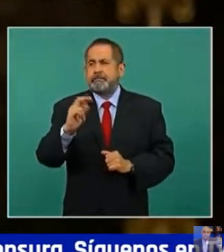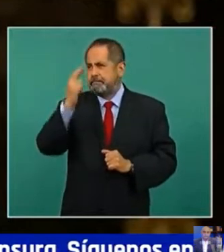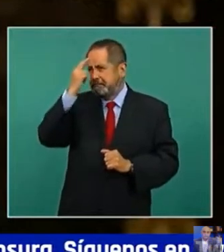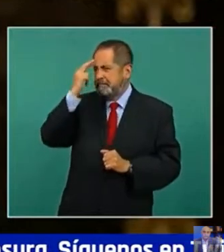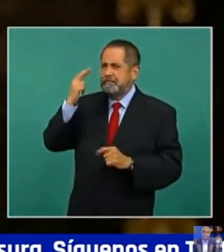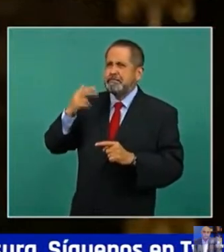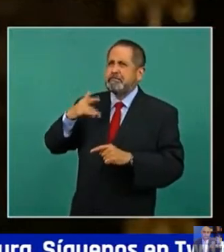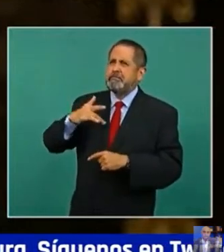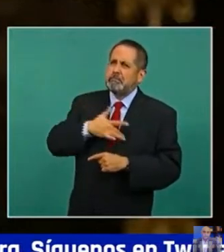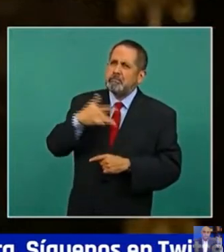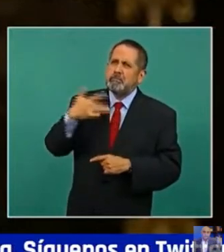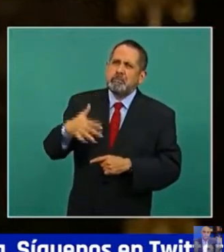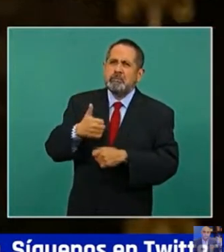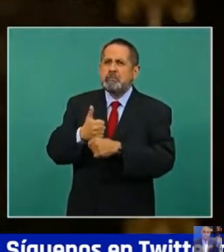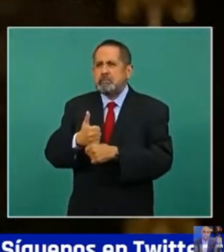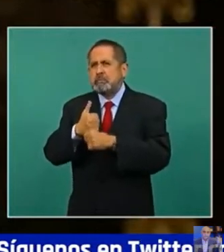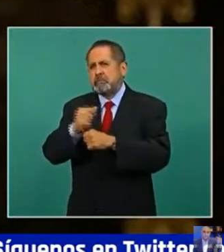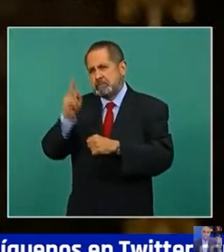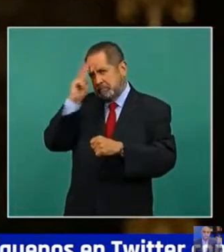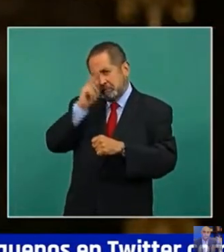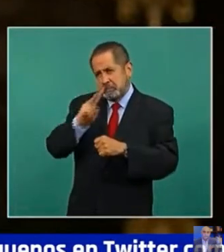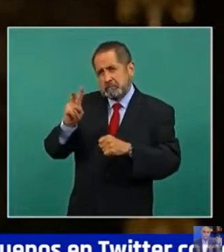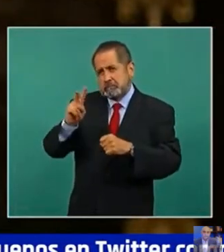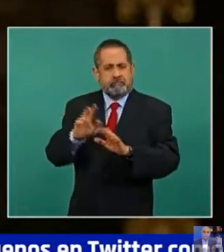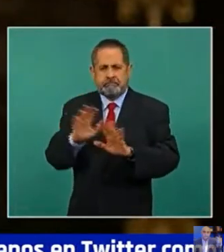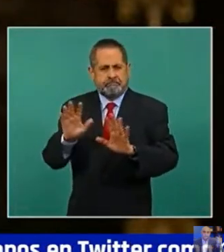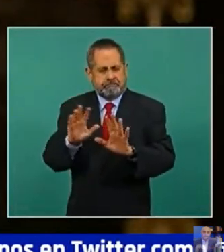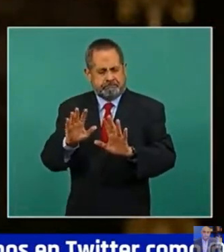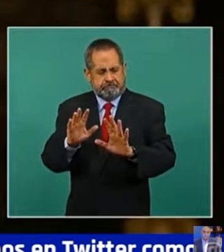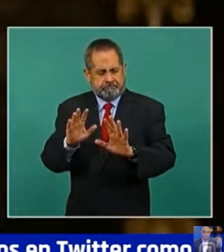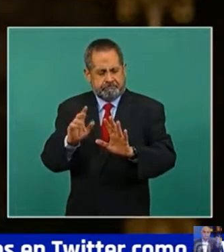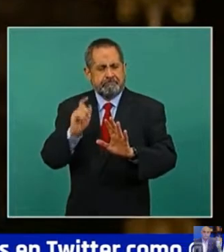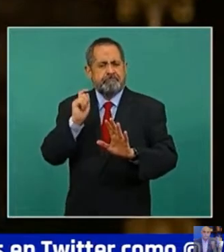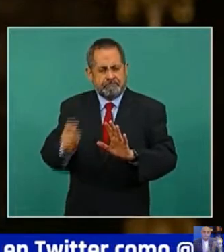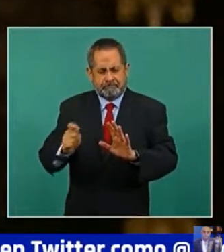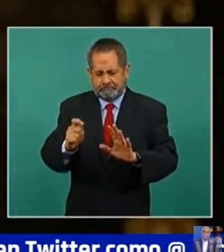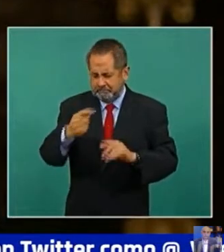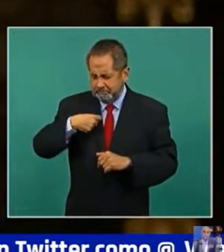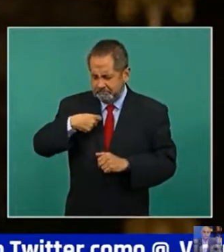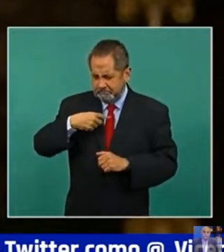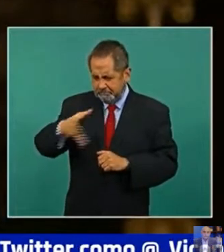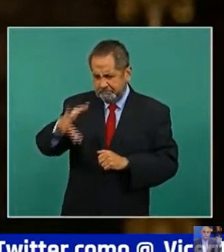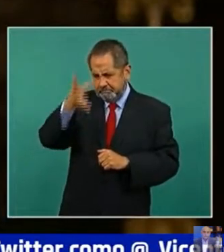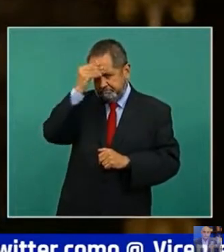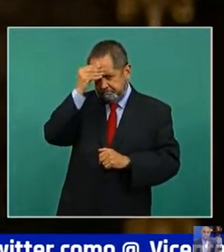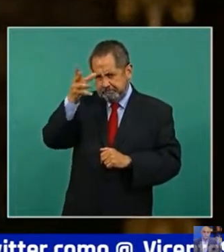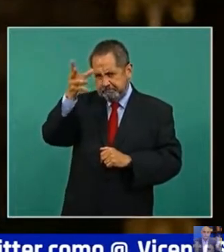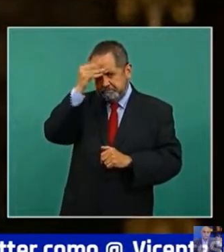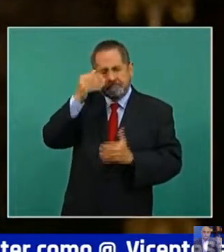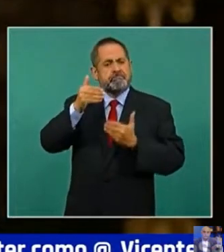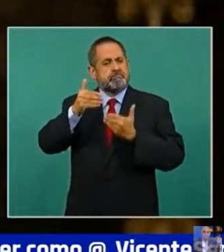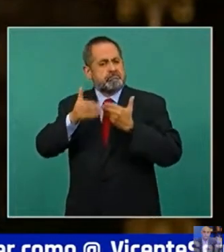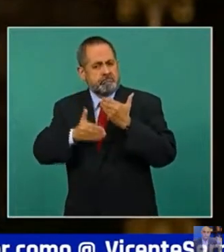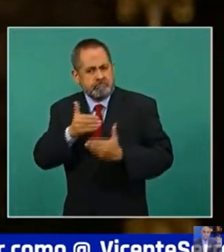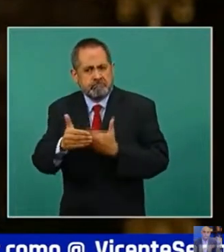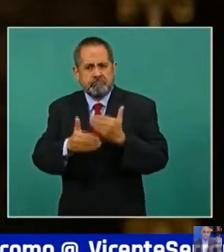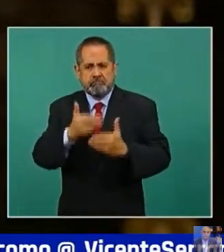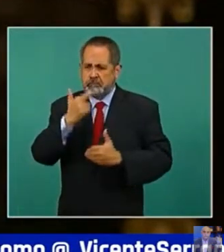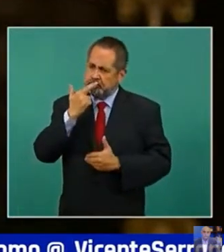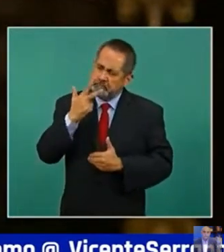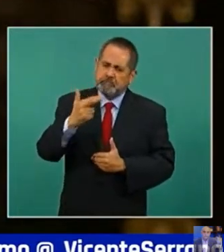pasado para quedarnos ahí, sino para aprender de ellos y seguir dando pasos en